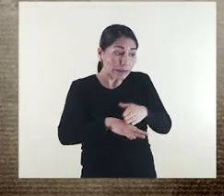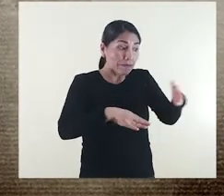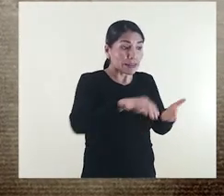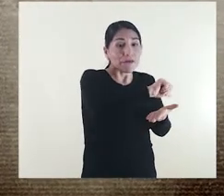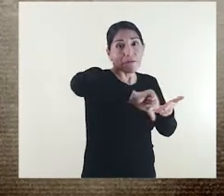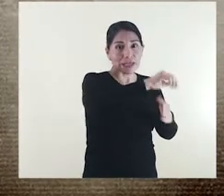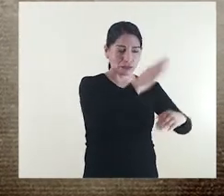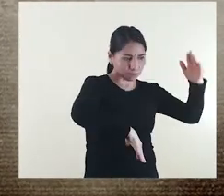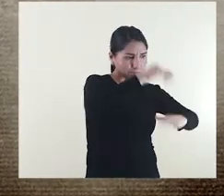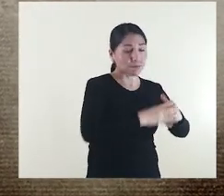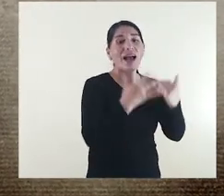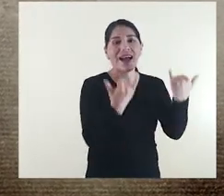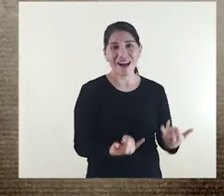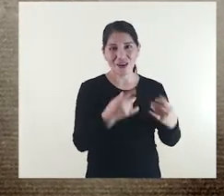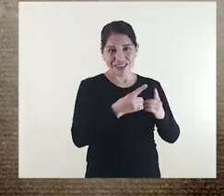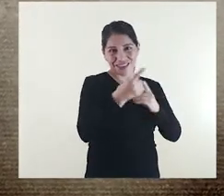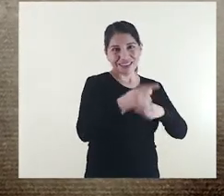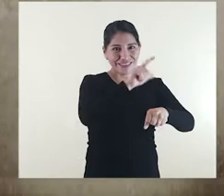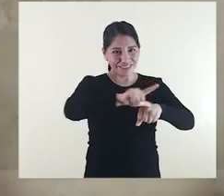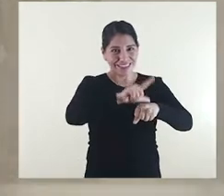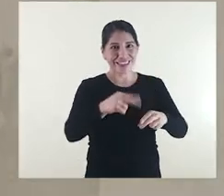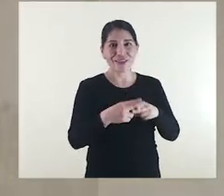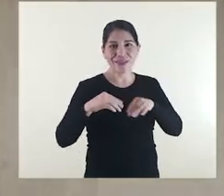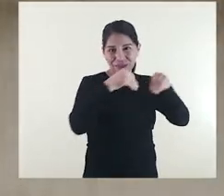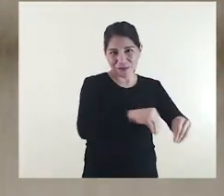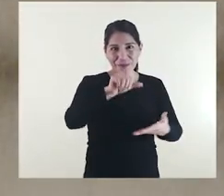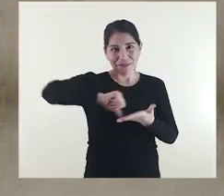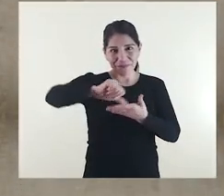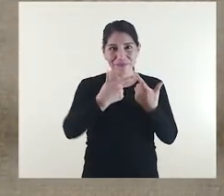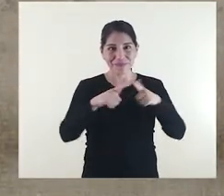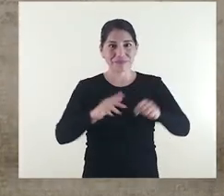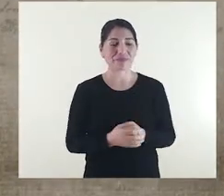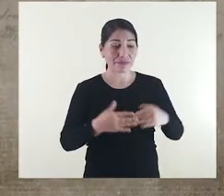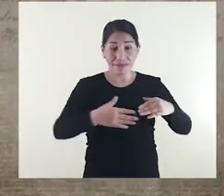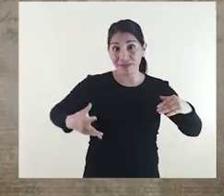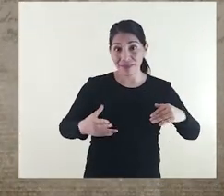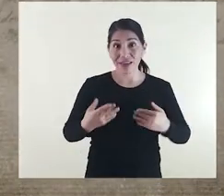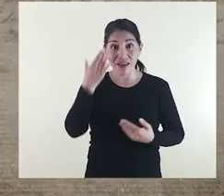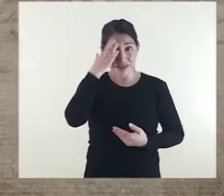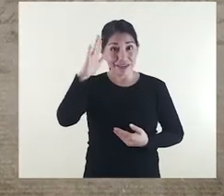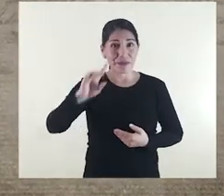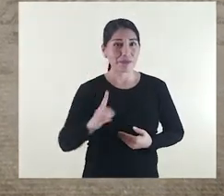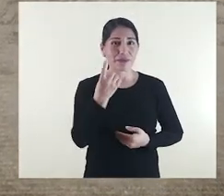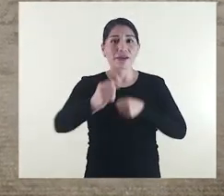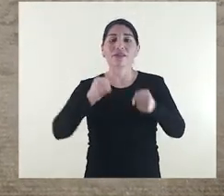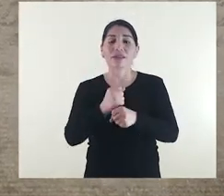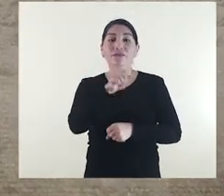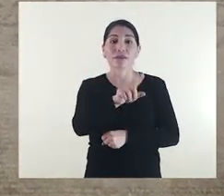plaza en las afueras de esta, en el hoy distrito del Lince, y la llamó Plaza Libertad. Se inauguró en los primeros días